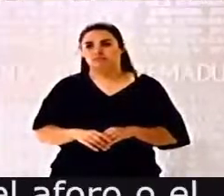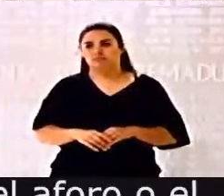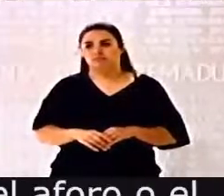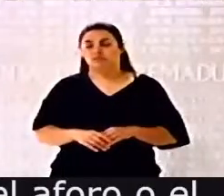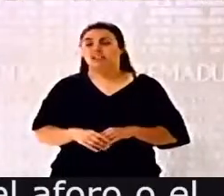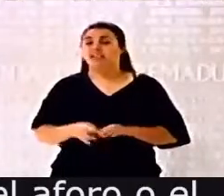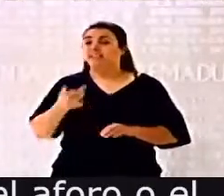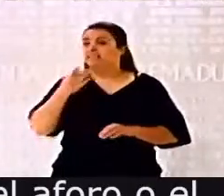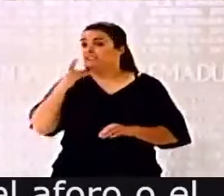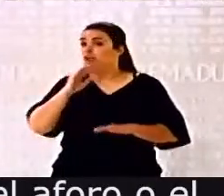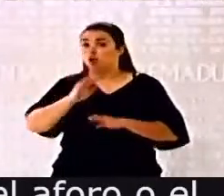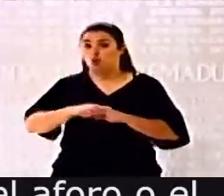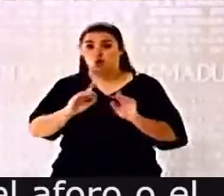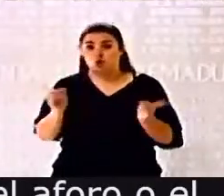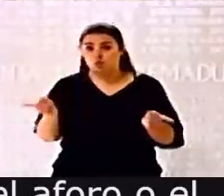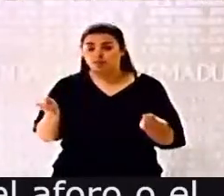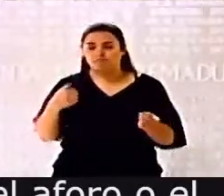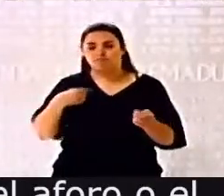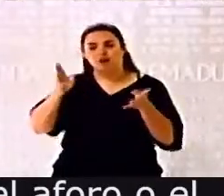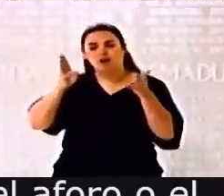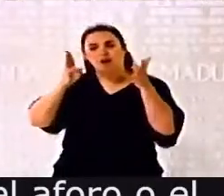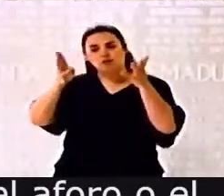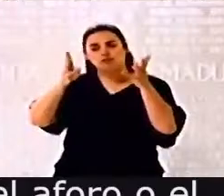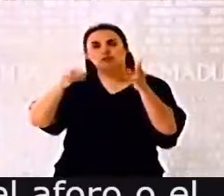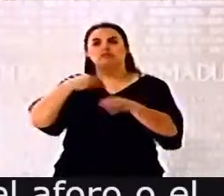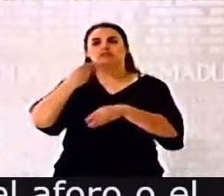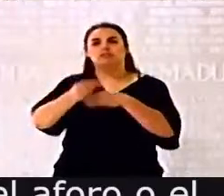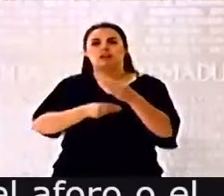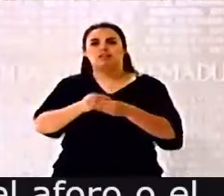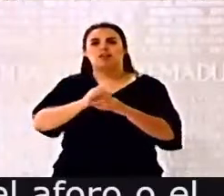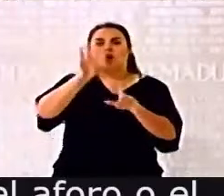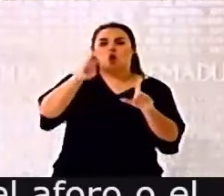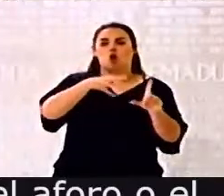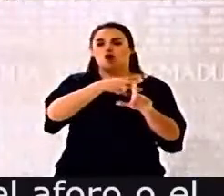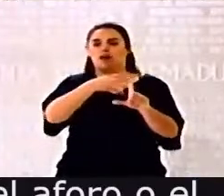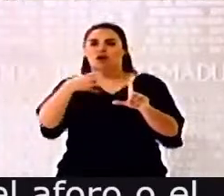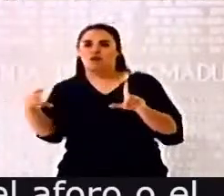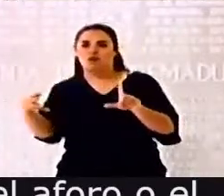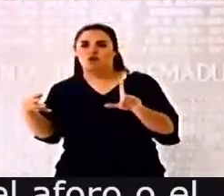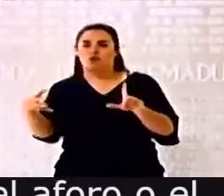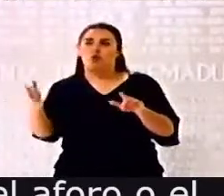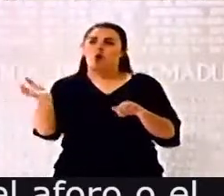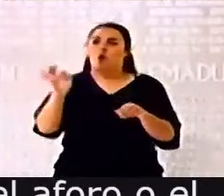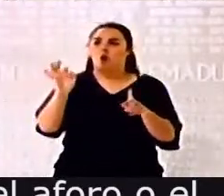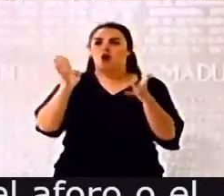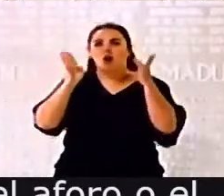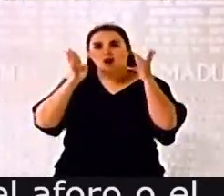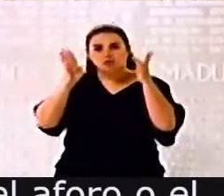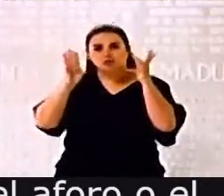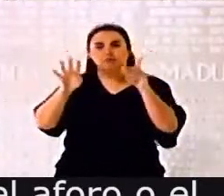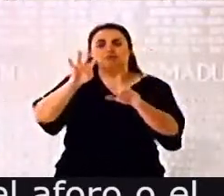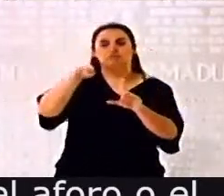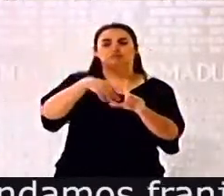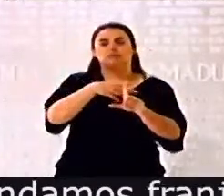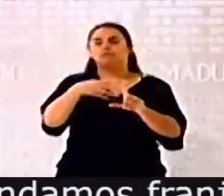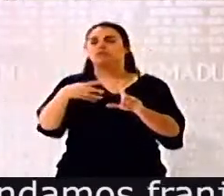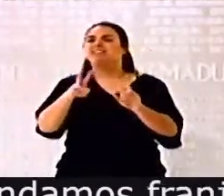Si no lo cumple, recomendamos que se establezcan franjas horarias o recomendamos que se establezcan